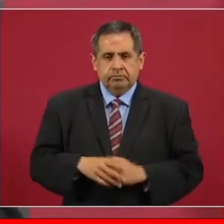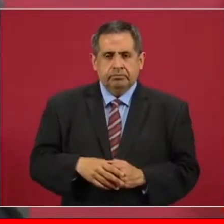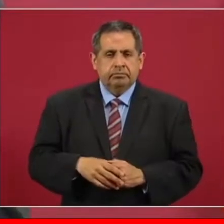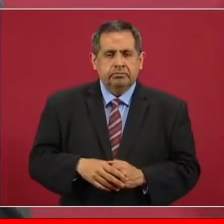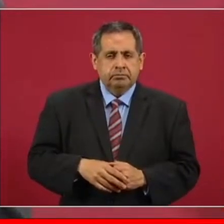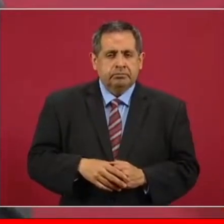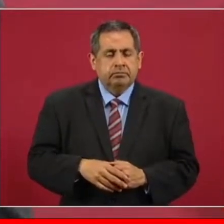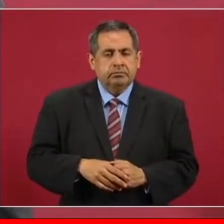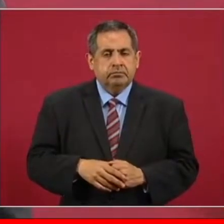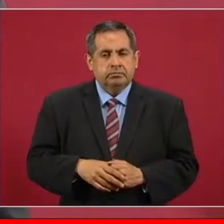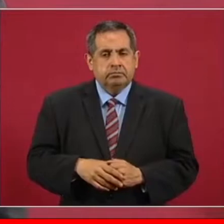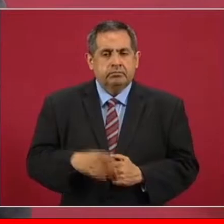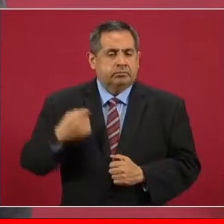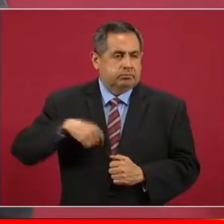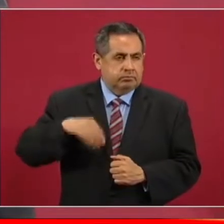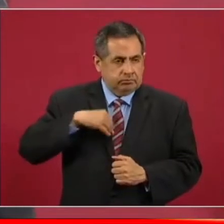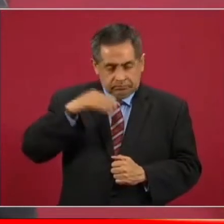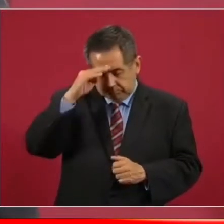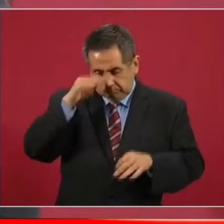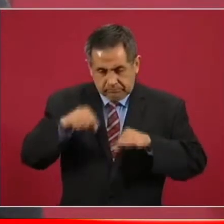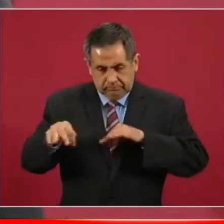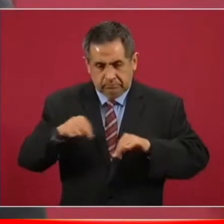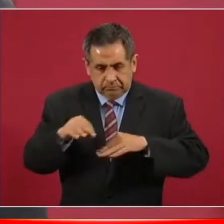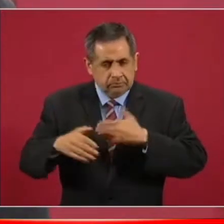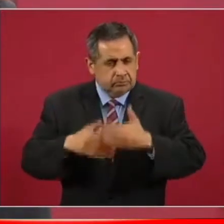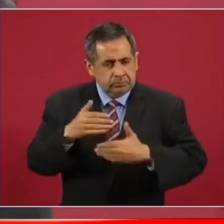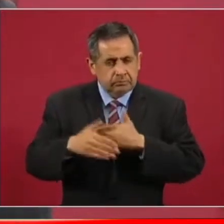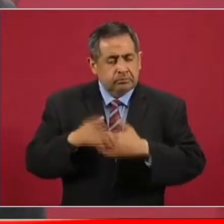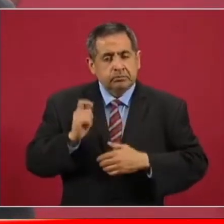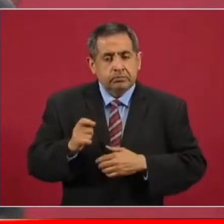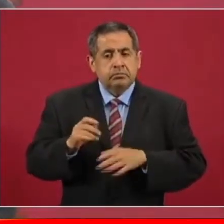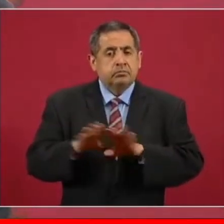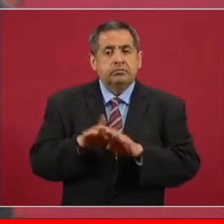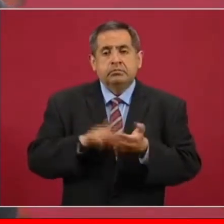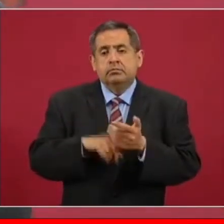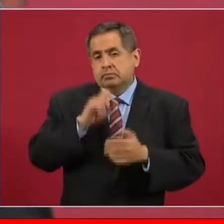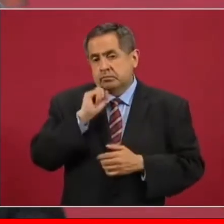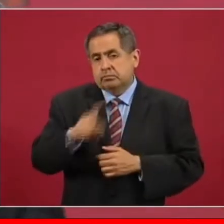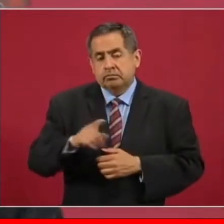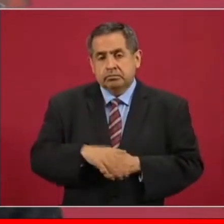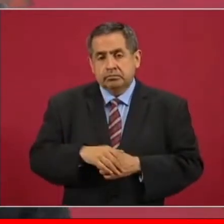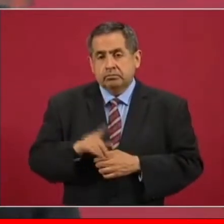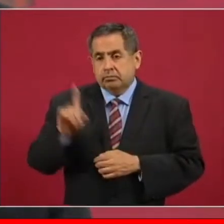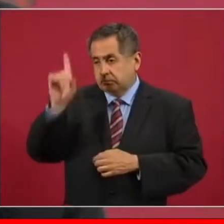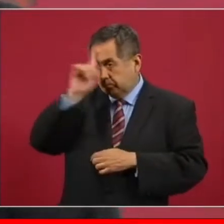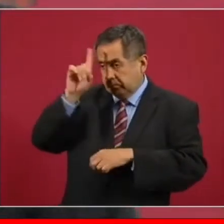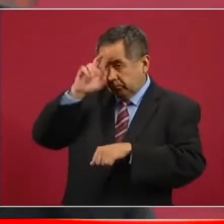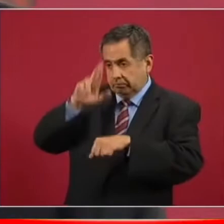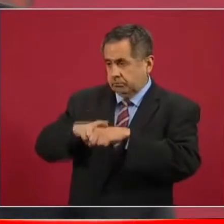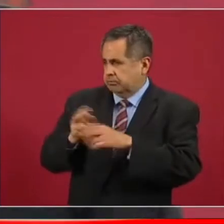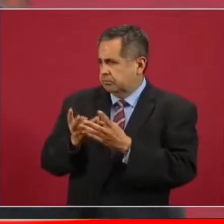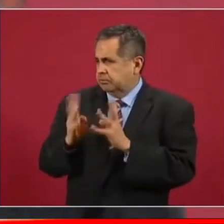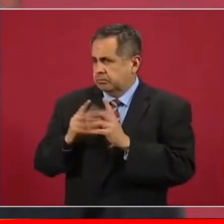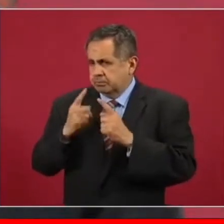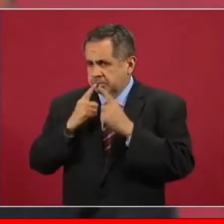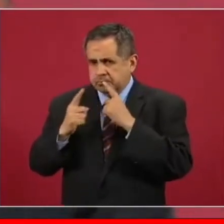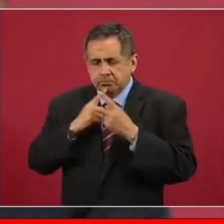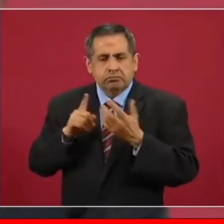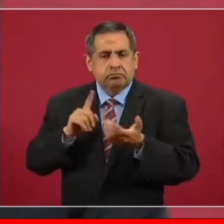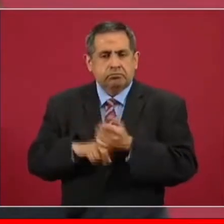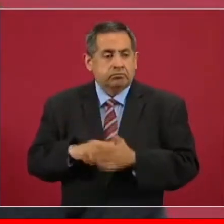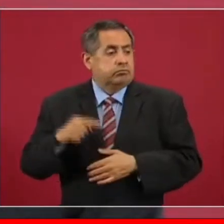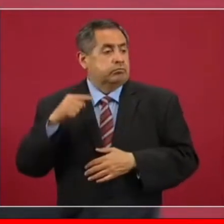Hemos estado trabajando también con los asesores de